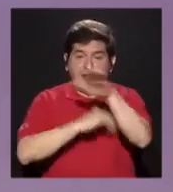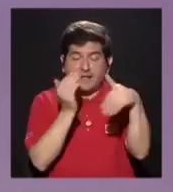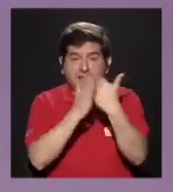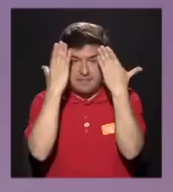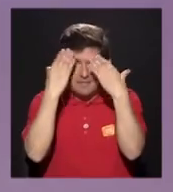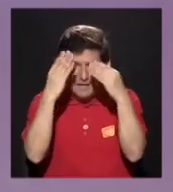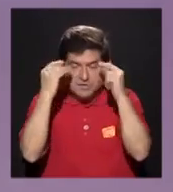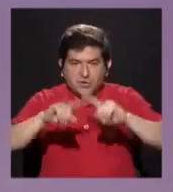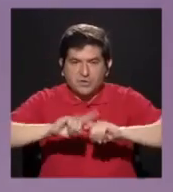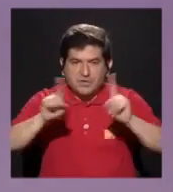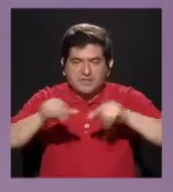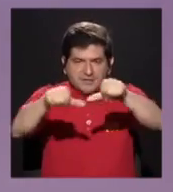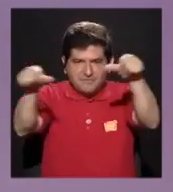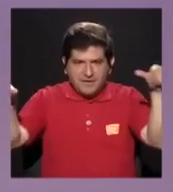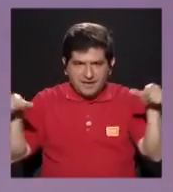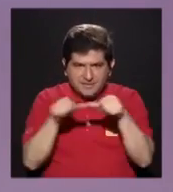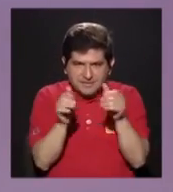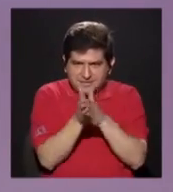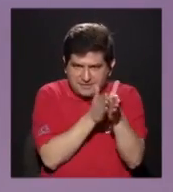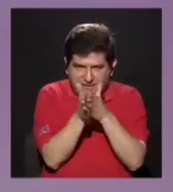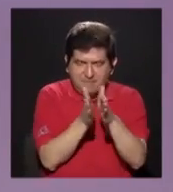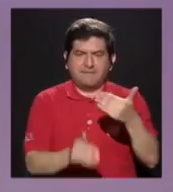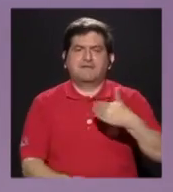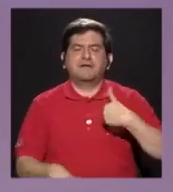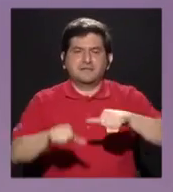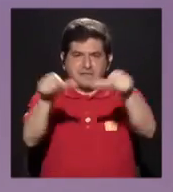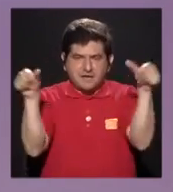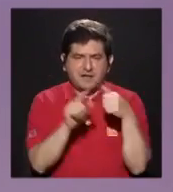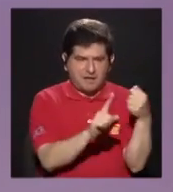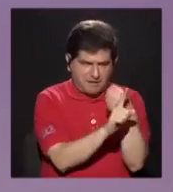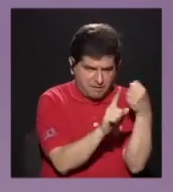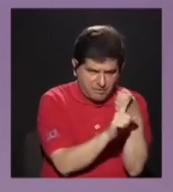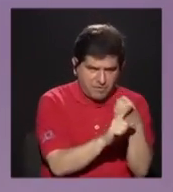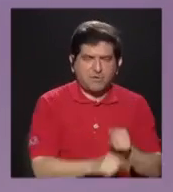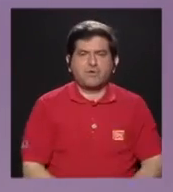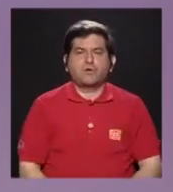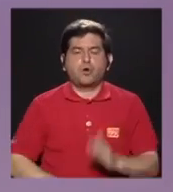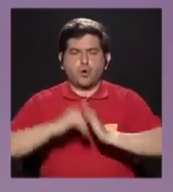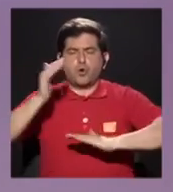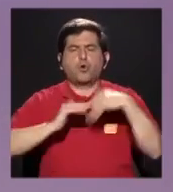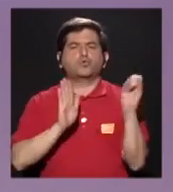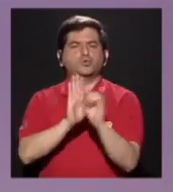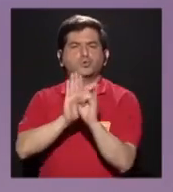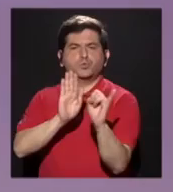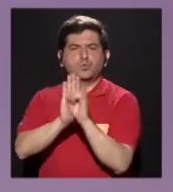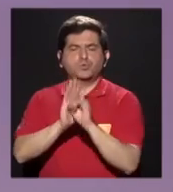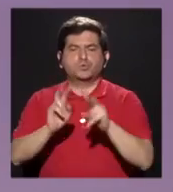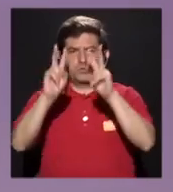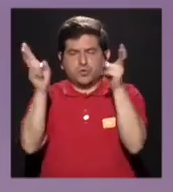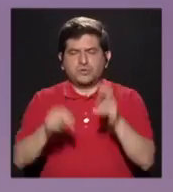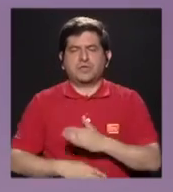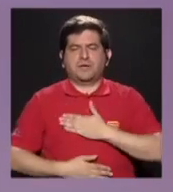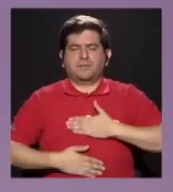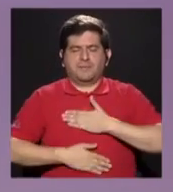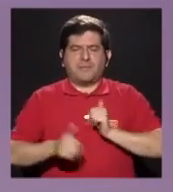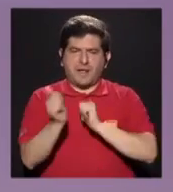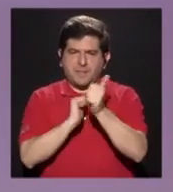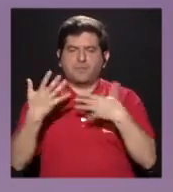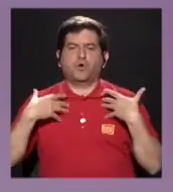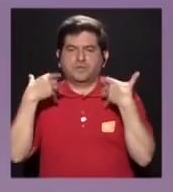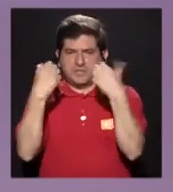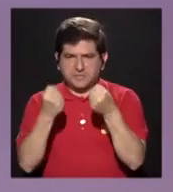información que hacen las diferentes áreas porque tenemos áreas de violencia área de consumo de identidades que trabajan temas como recreación deporte